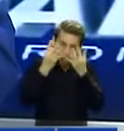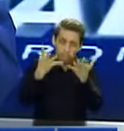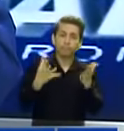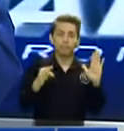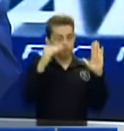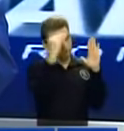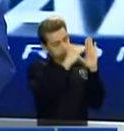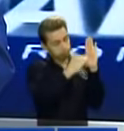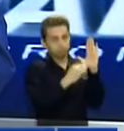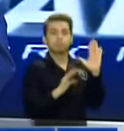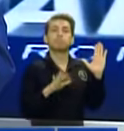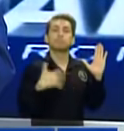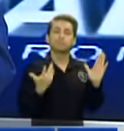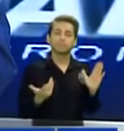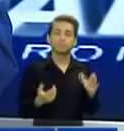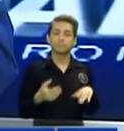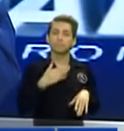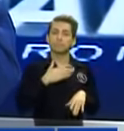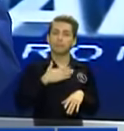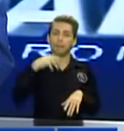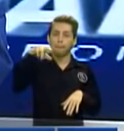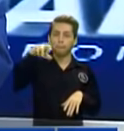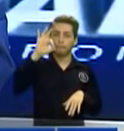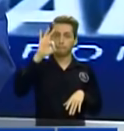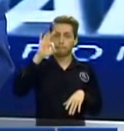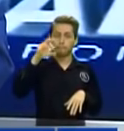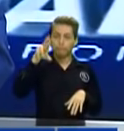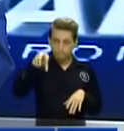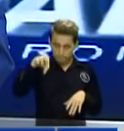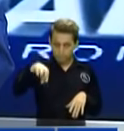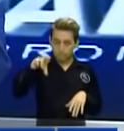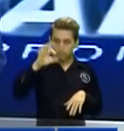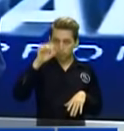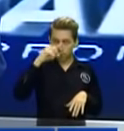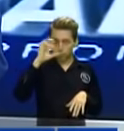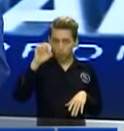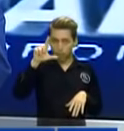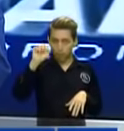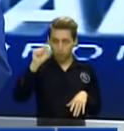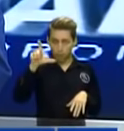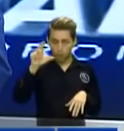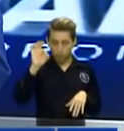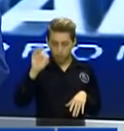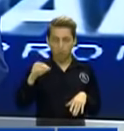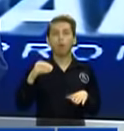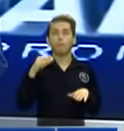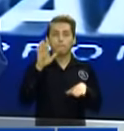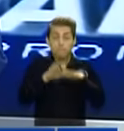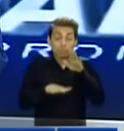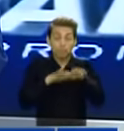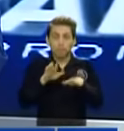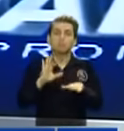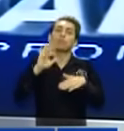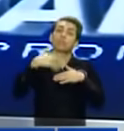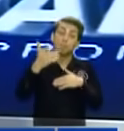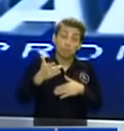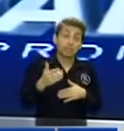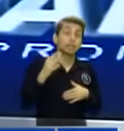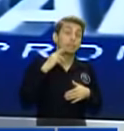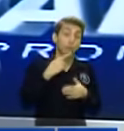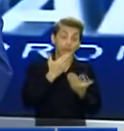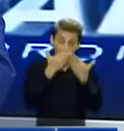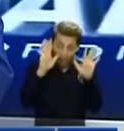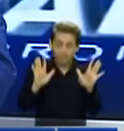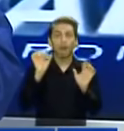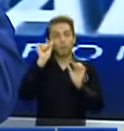fase de reapertura el momento de que abramos los restaurantes. Y va a haber un protocolo para los restaurantes. Pero este